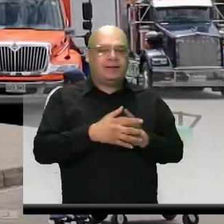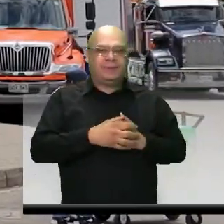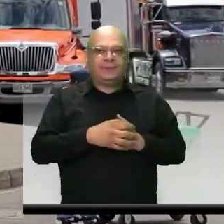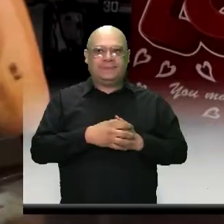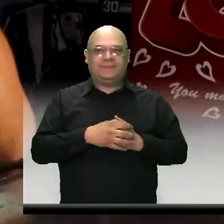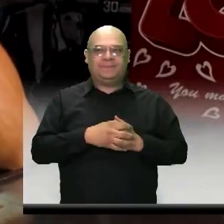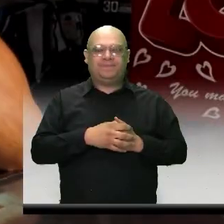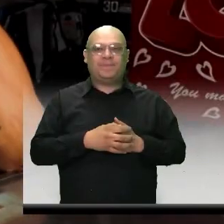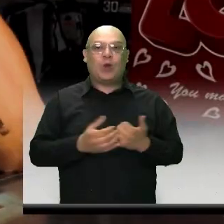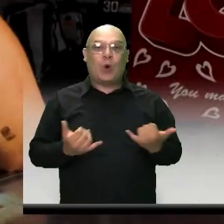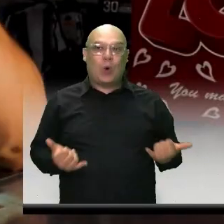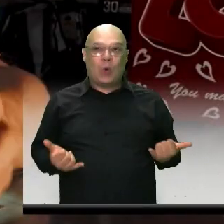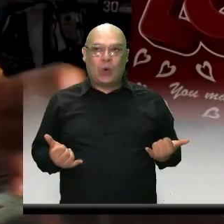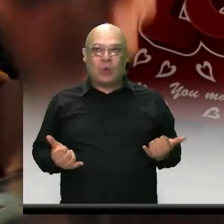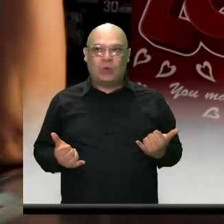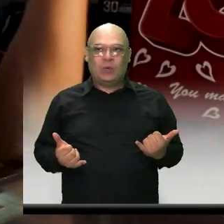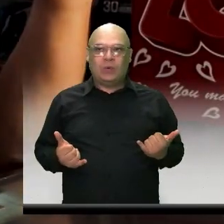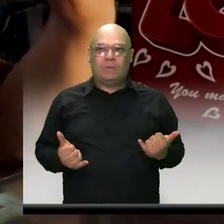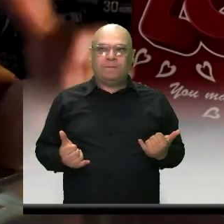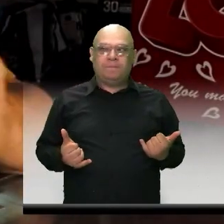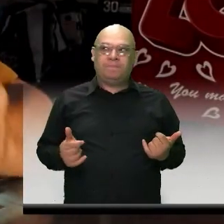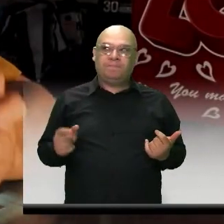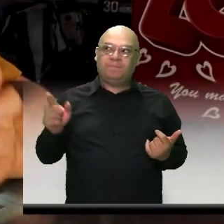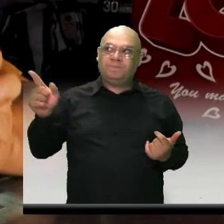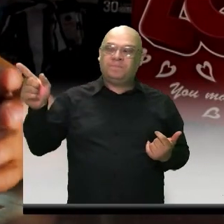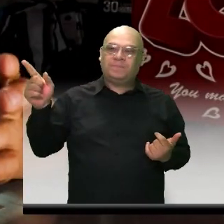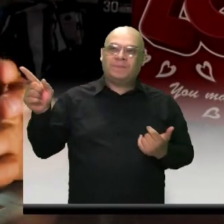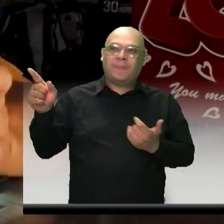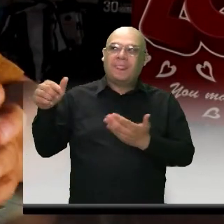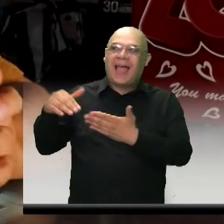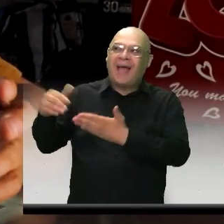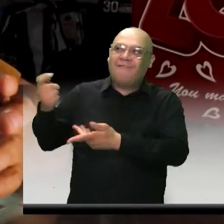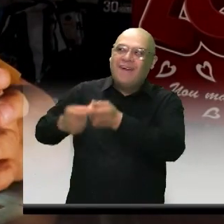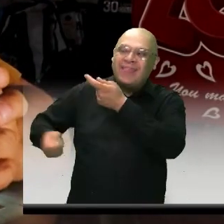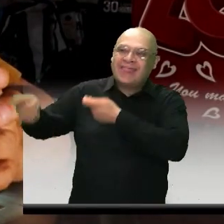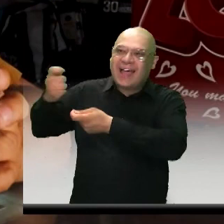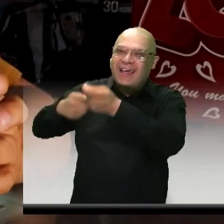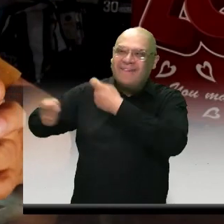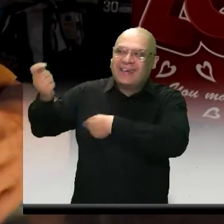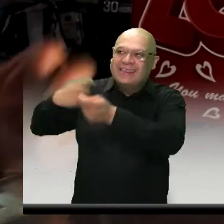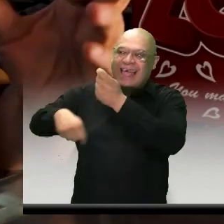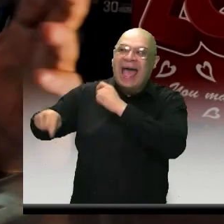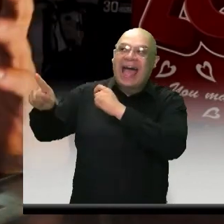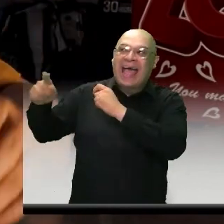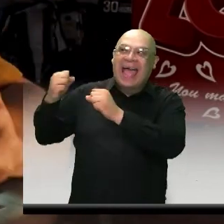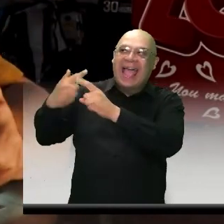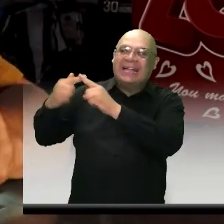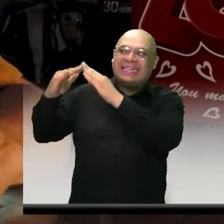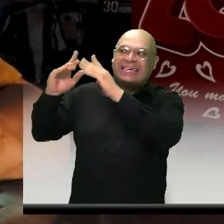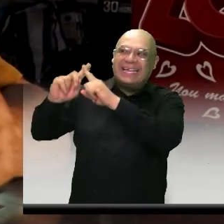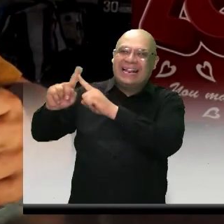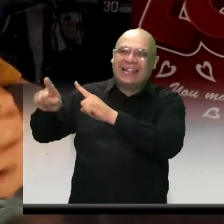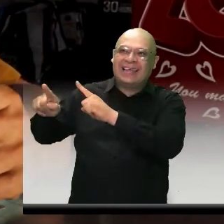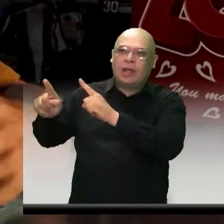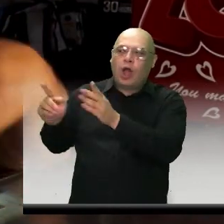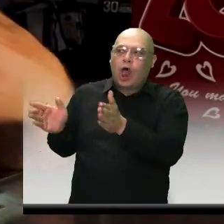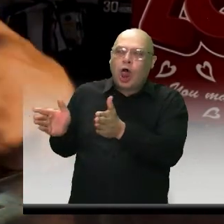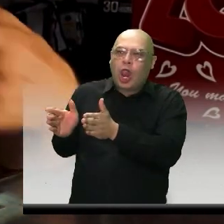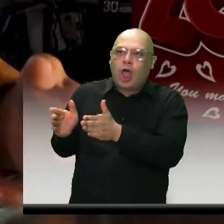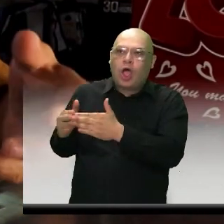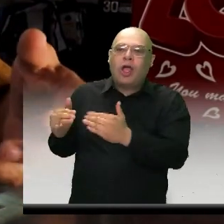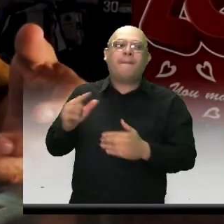hay un centro de ventas, ahí era la iglesia. Una iglesia modestica, que está aquí un